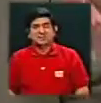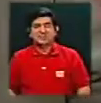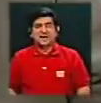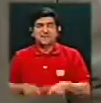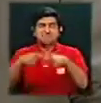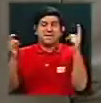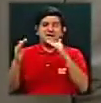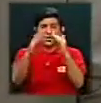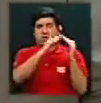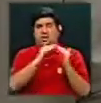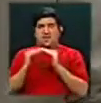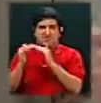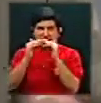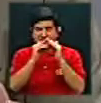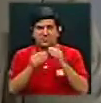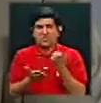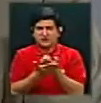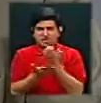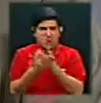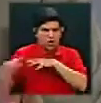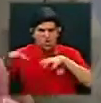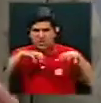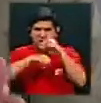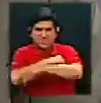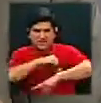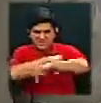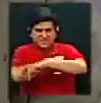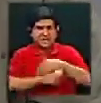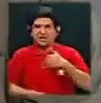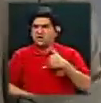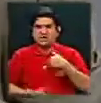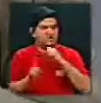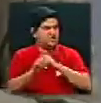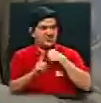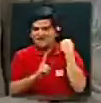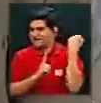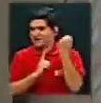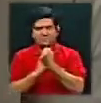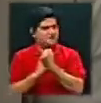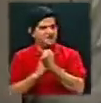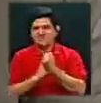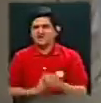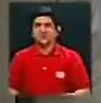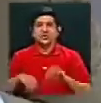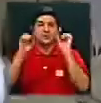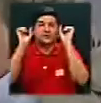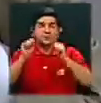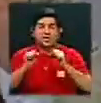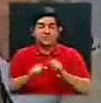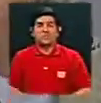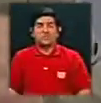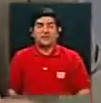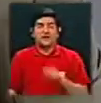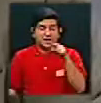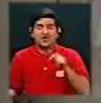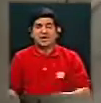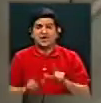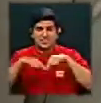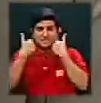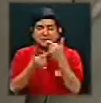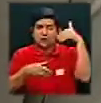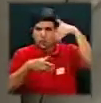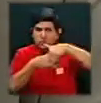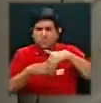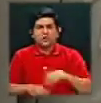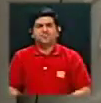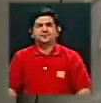cantidad de la población económicamente activa del país no tiene las condiciones para entrar en ese circuito, por llamarlo así.